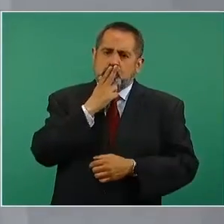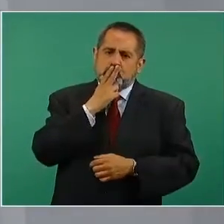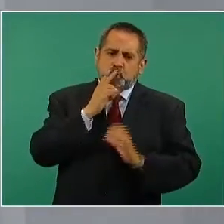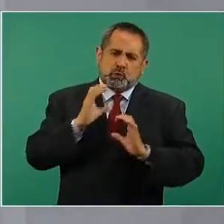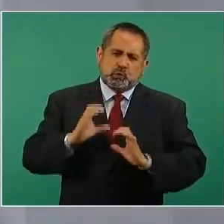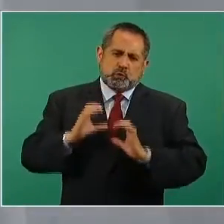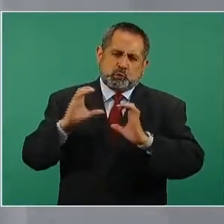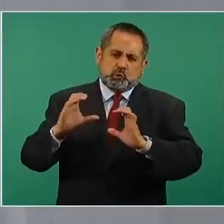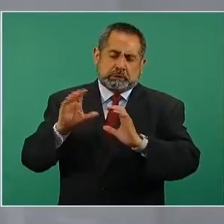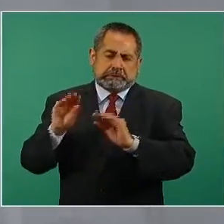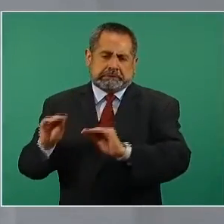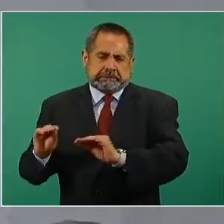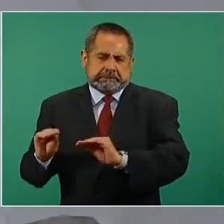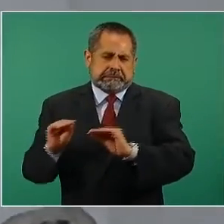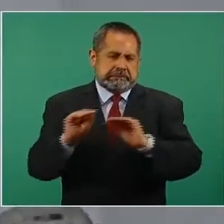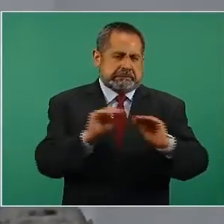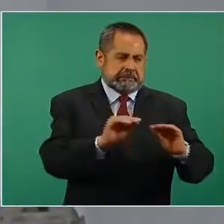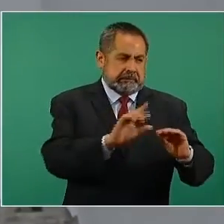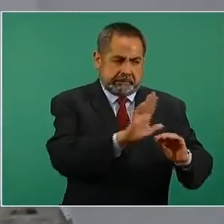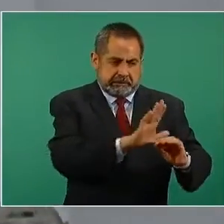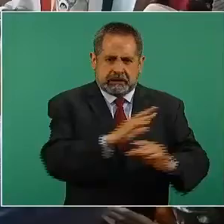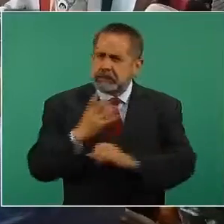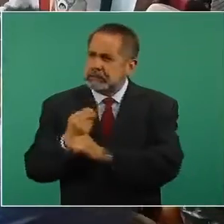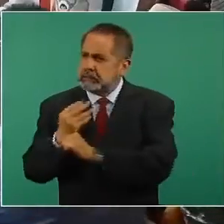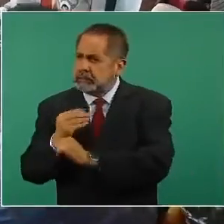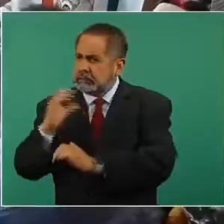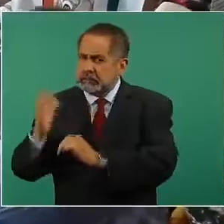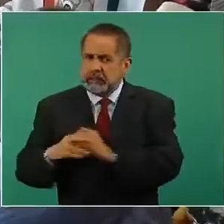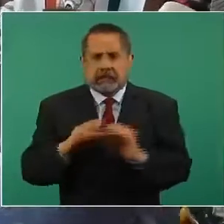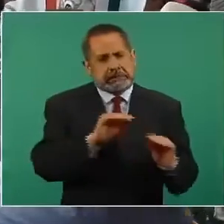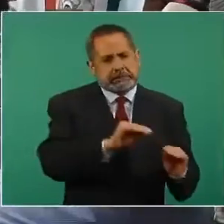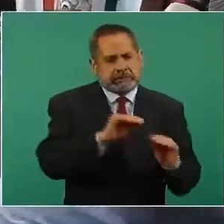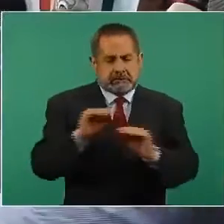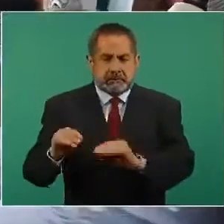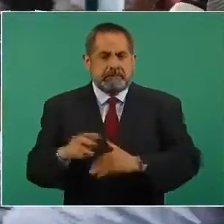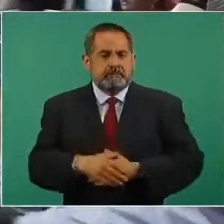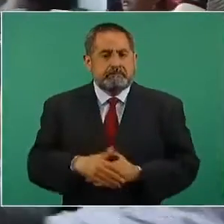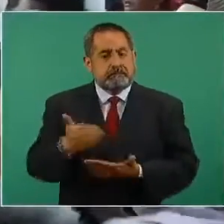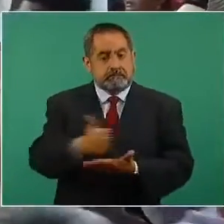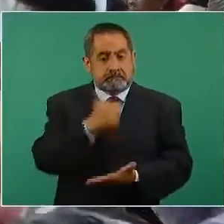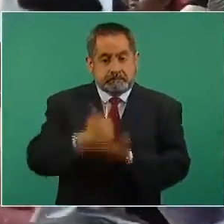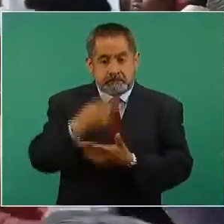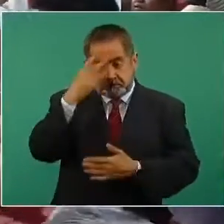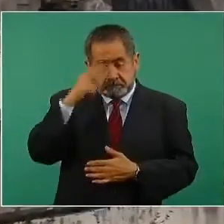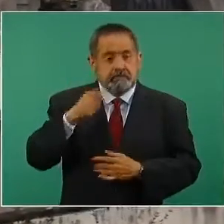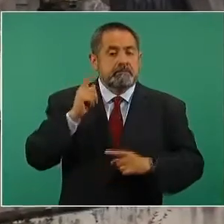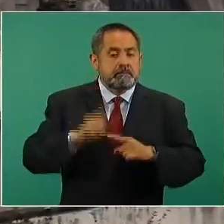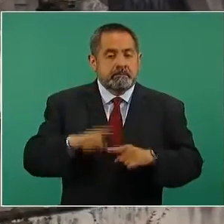religiosas mientras se restauraba el templo. Y en la Ciudad de México, los habitantes de la colonia